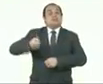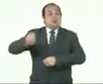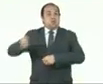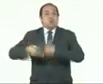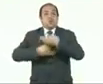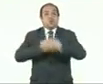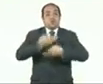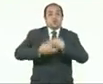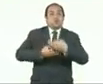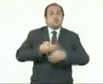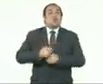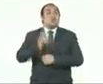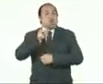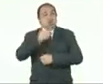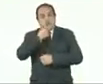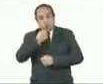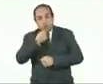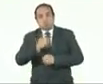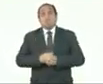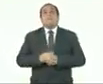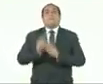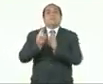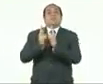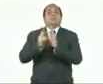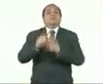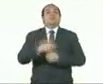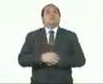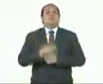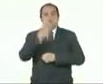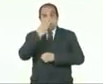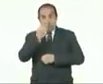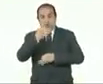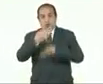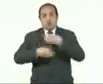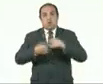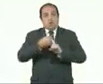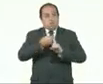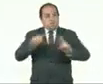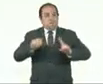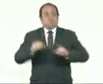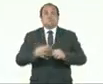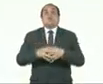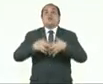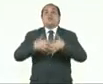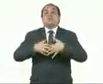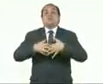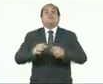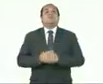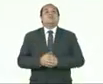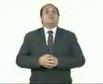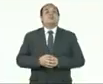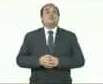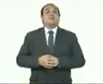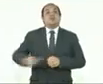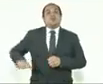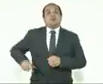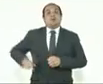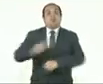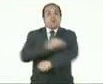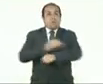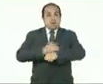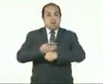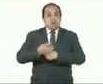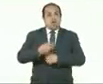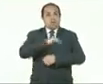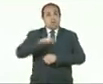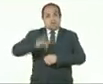y a todos los vecinos de Coyoacán, a toda la estructura de gobierno que acompaña a nuestra jefa de gobierno, la doctora Claudia Sheinbaum,